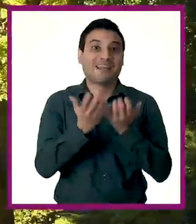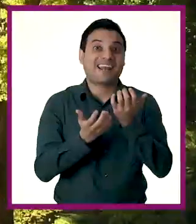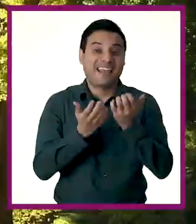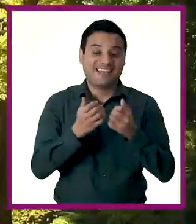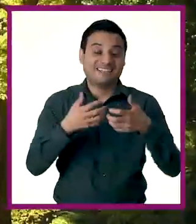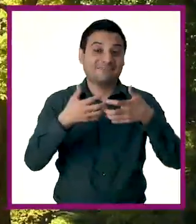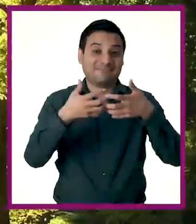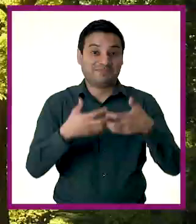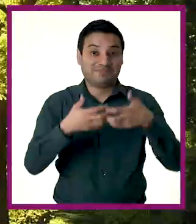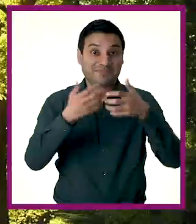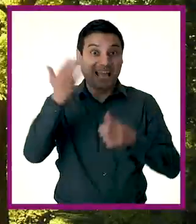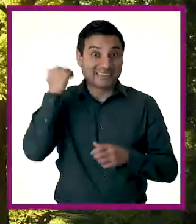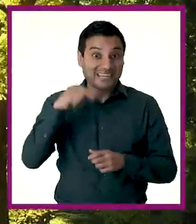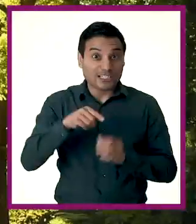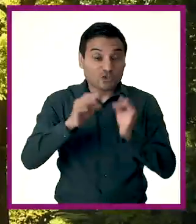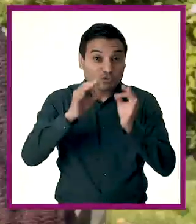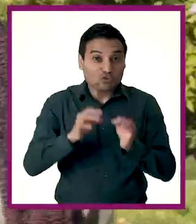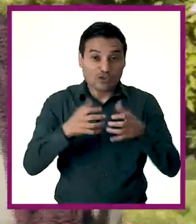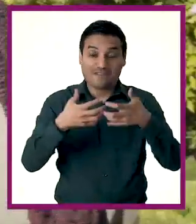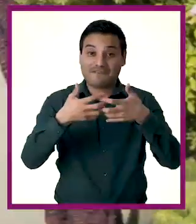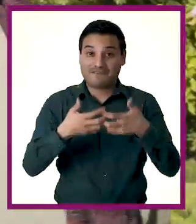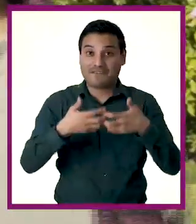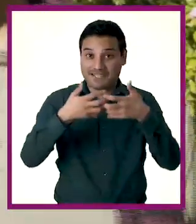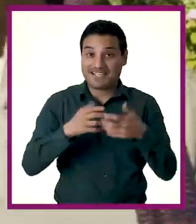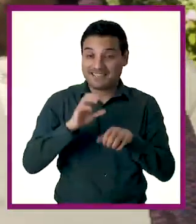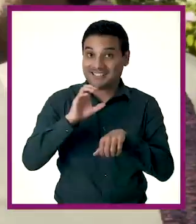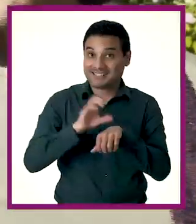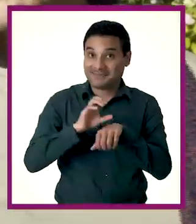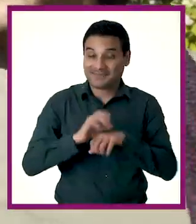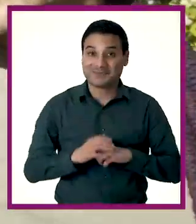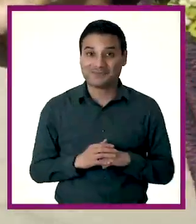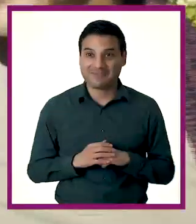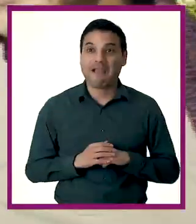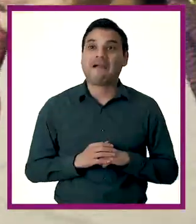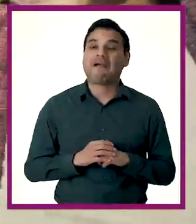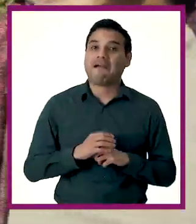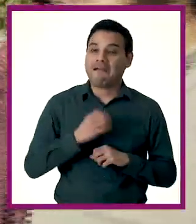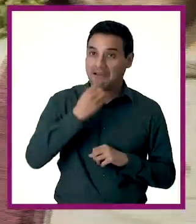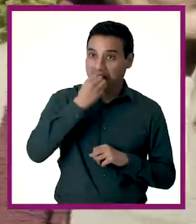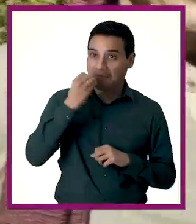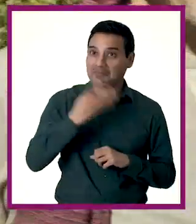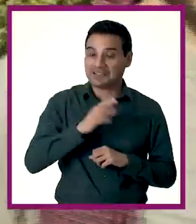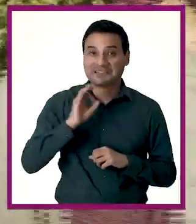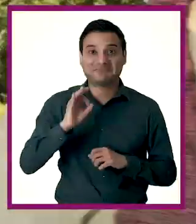una fábrica De cemento. De cemento. ¡Wow! ¡Qué Vamos transformación!